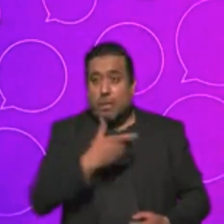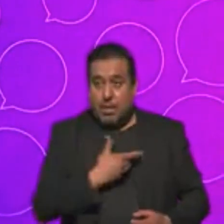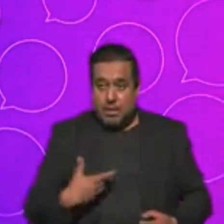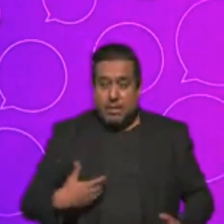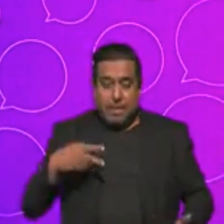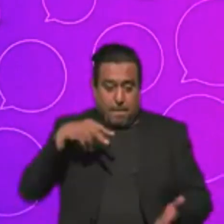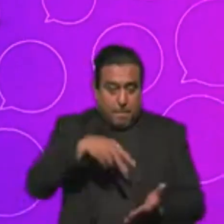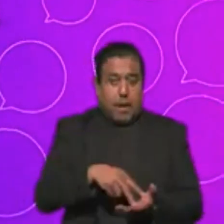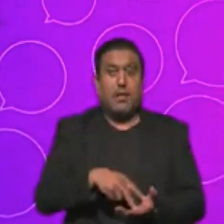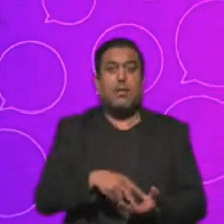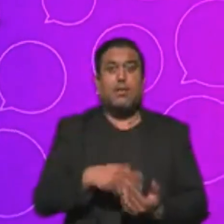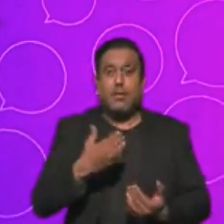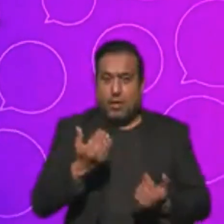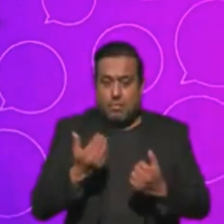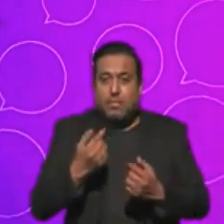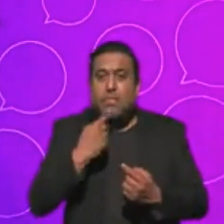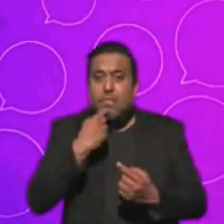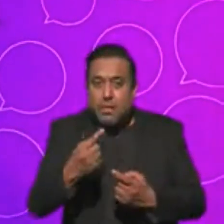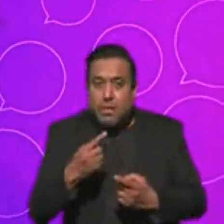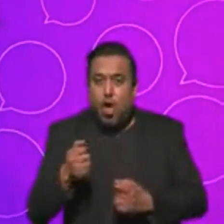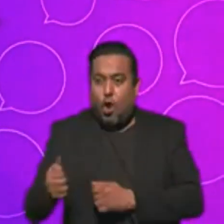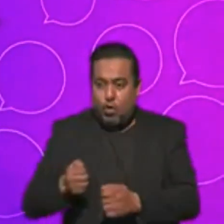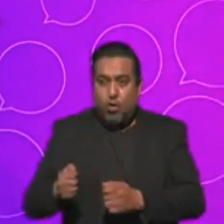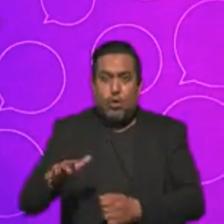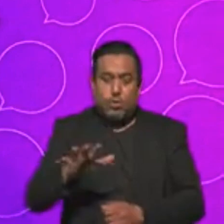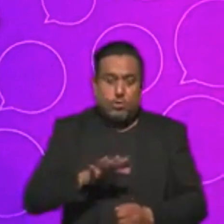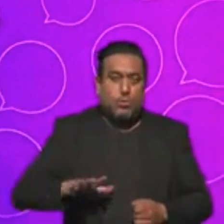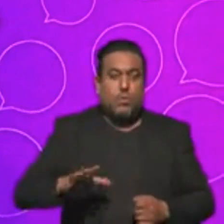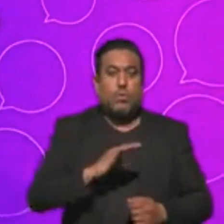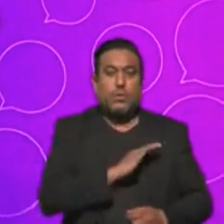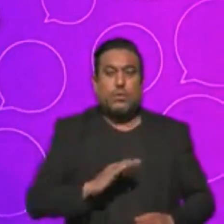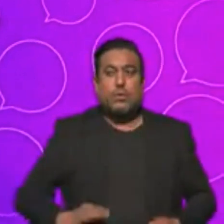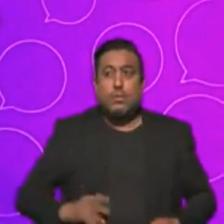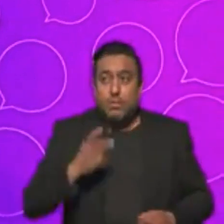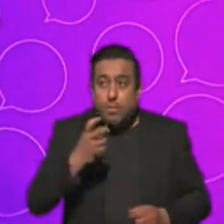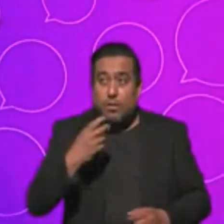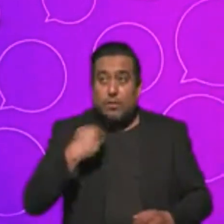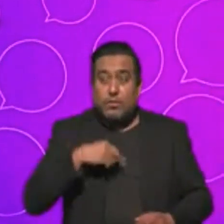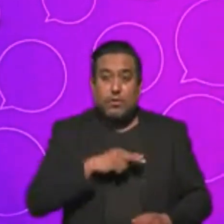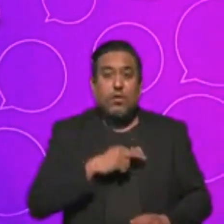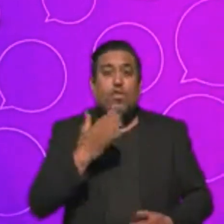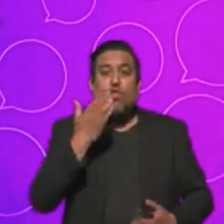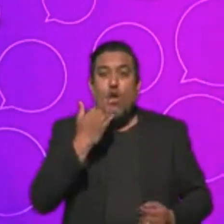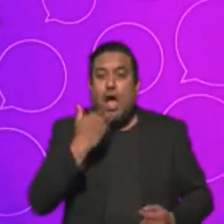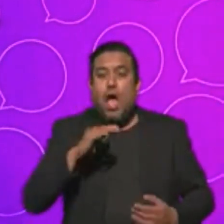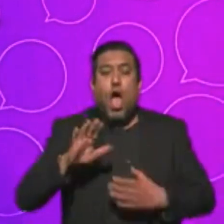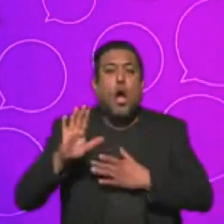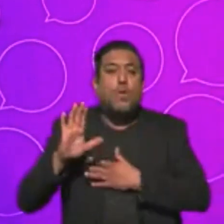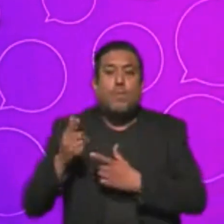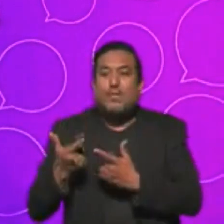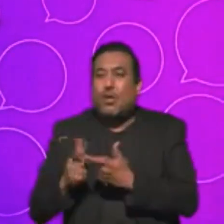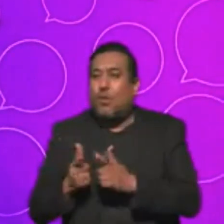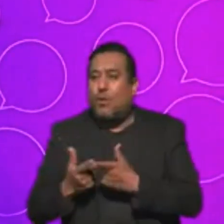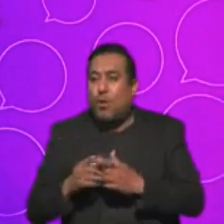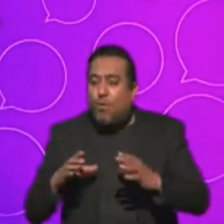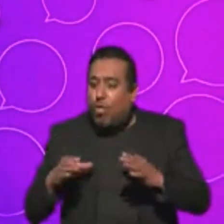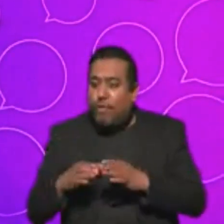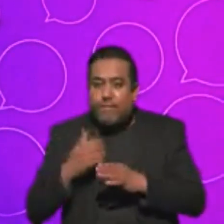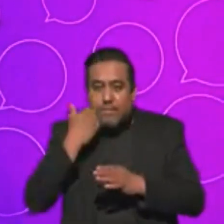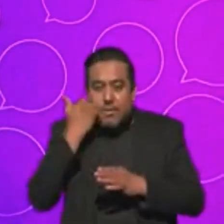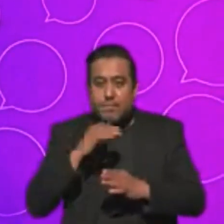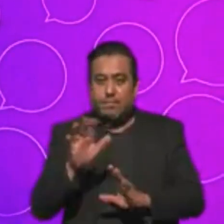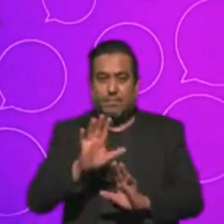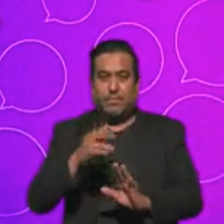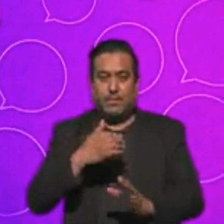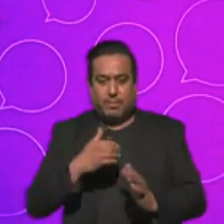qué Porque lo primero que tiene que tener el presidente es el control de todo el municipio por eso nosotros tenemos que llegar sin compromisos ni con grupos ni con nadie para que podamos